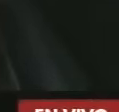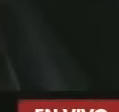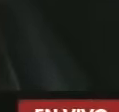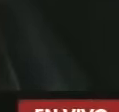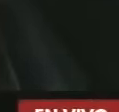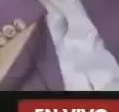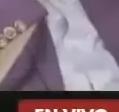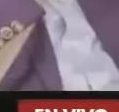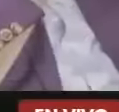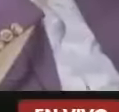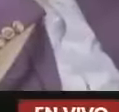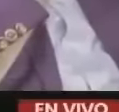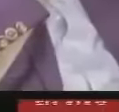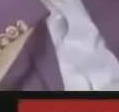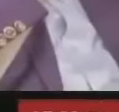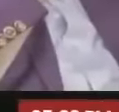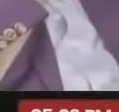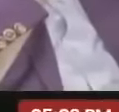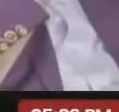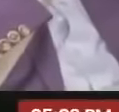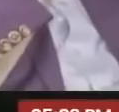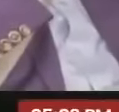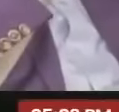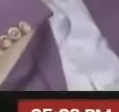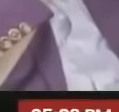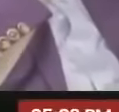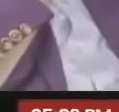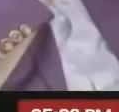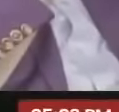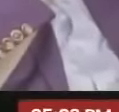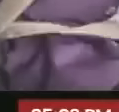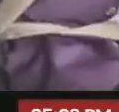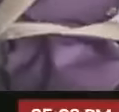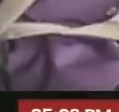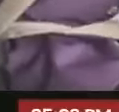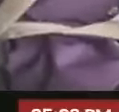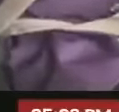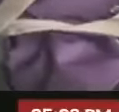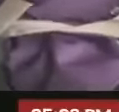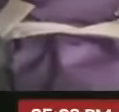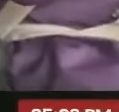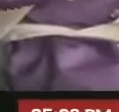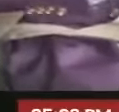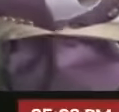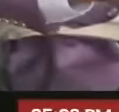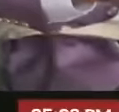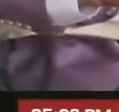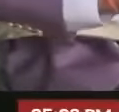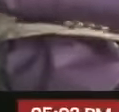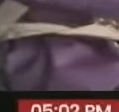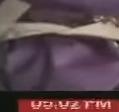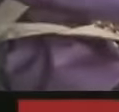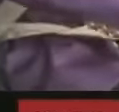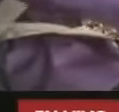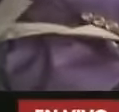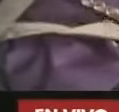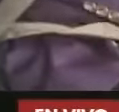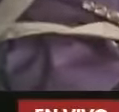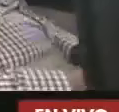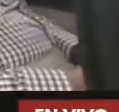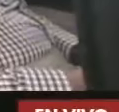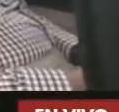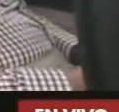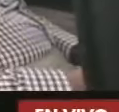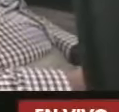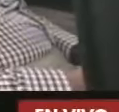razón. Dios mío, no me puse el cinturón de seguridad, porque ustedes son siempre han apurado, que monté apurado, baja, no